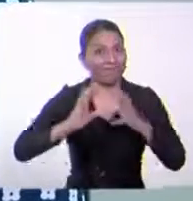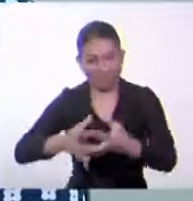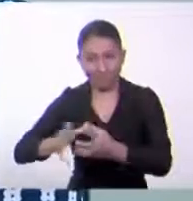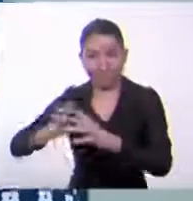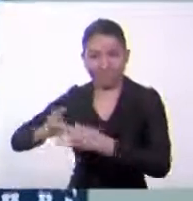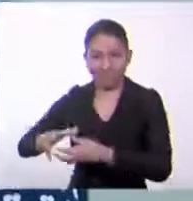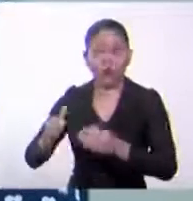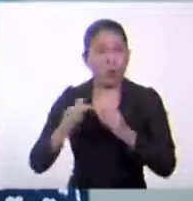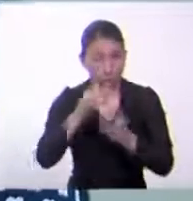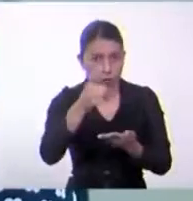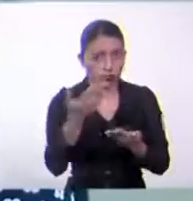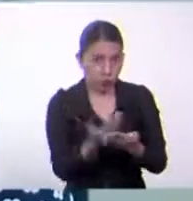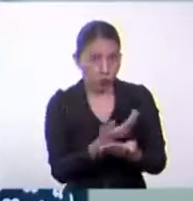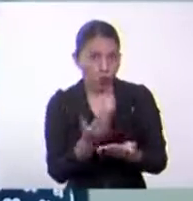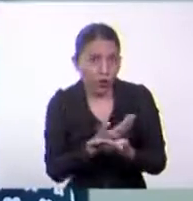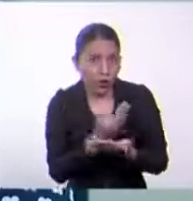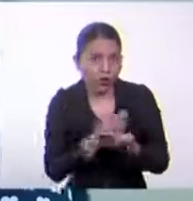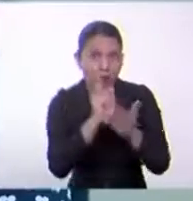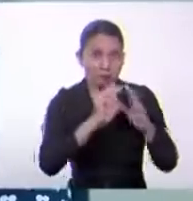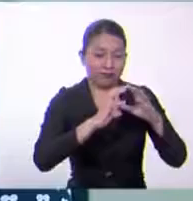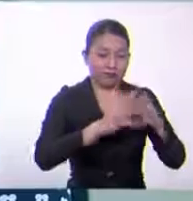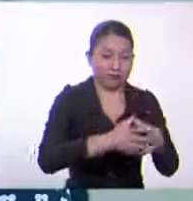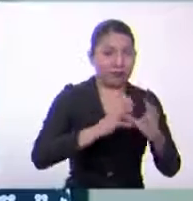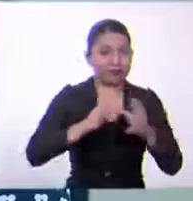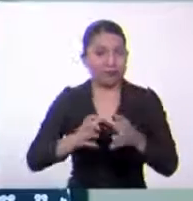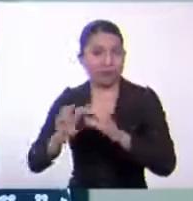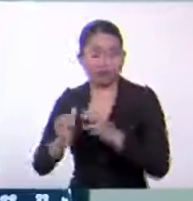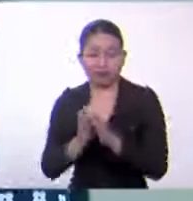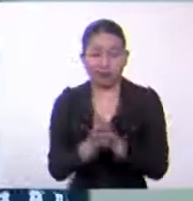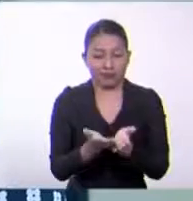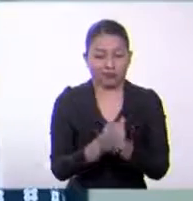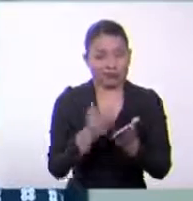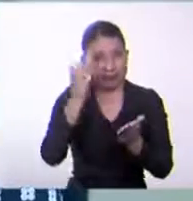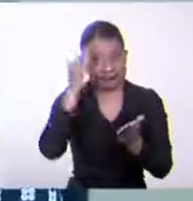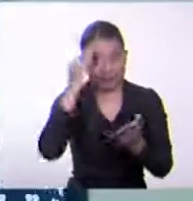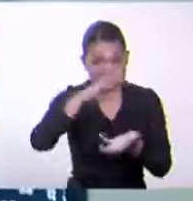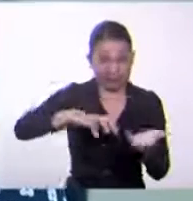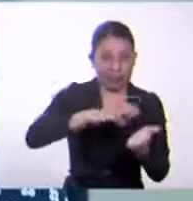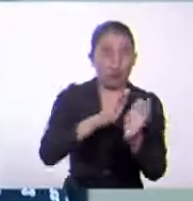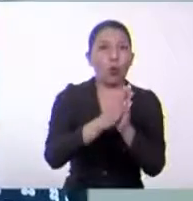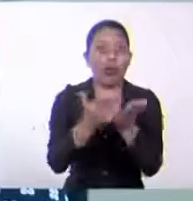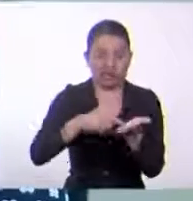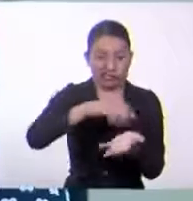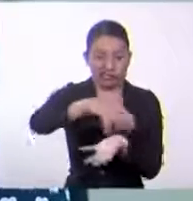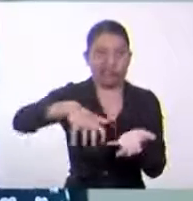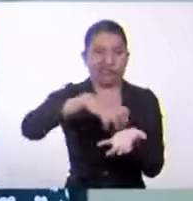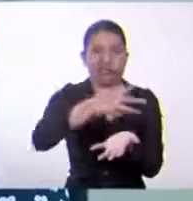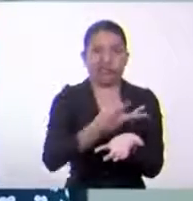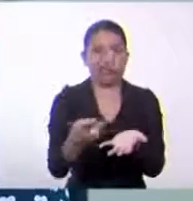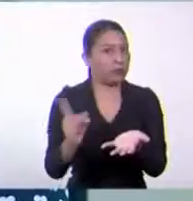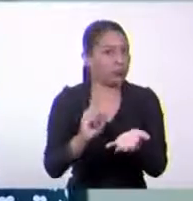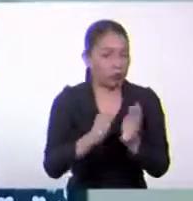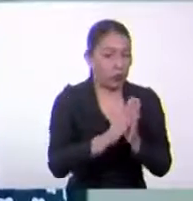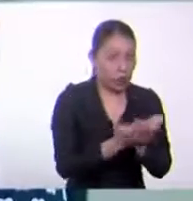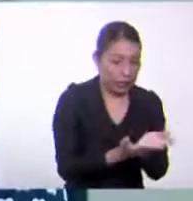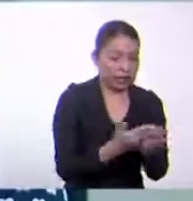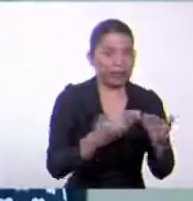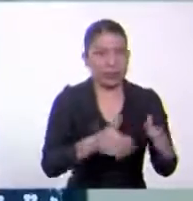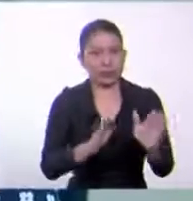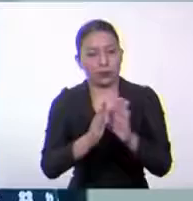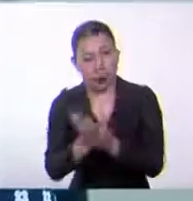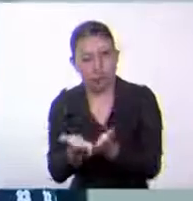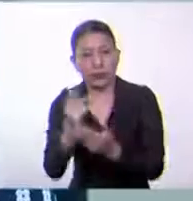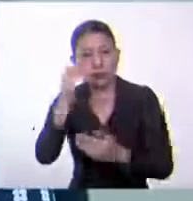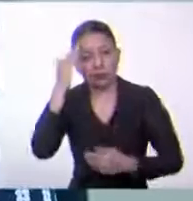tú estudias, generalmente clasificas y ordenas tus cuadernos para que al momento de memorizar la información o de